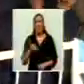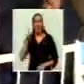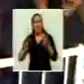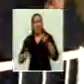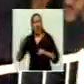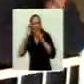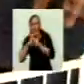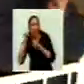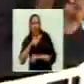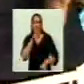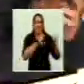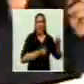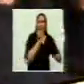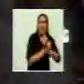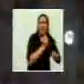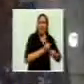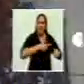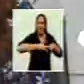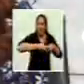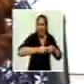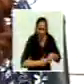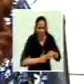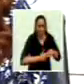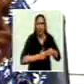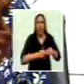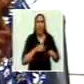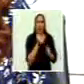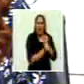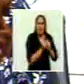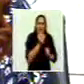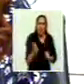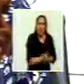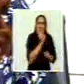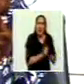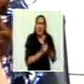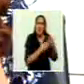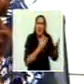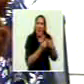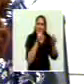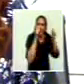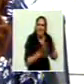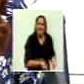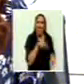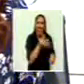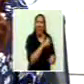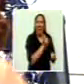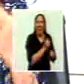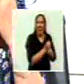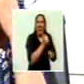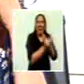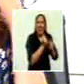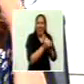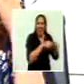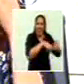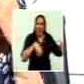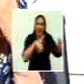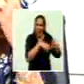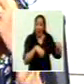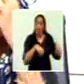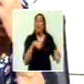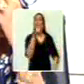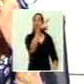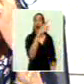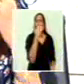obreros, porque hay técnicos que producen estos vagones en la Argentina, porque además Córdoba, para que me escuchen todos los